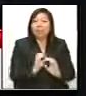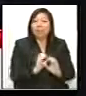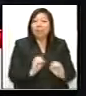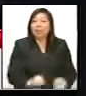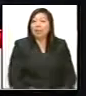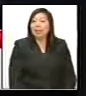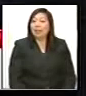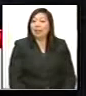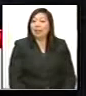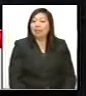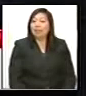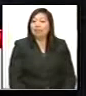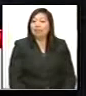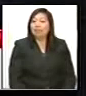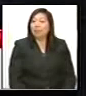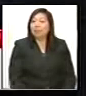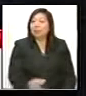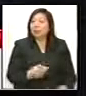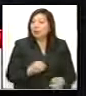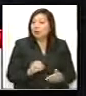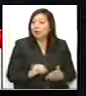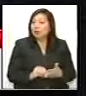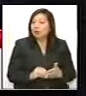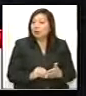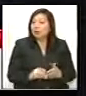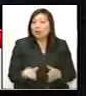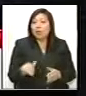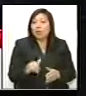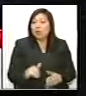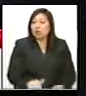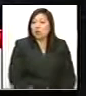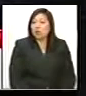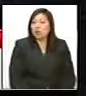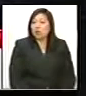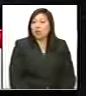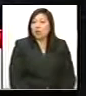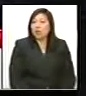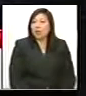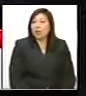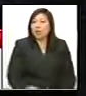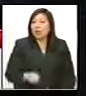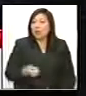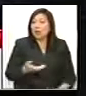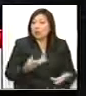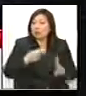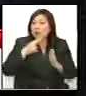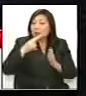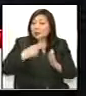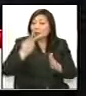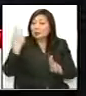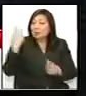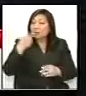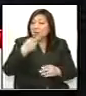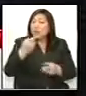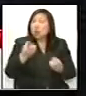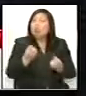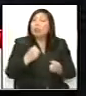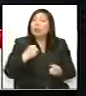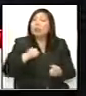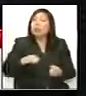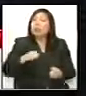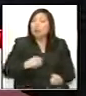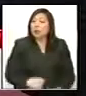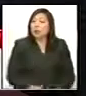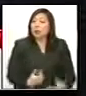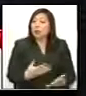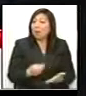pesar de que enviamos recursos, no lo están usando. Y lo mismo está pasando con la canasta. Hemos hecho una revisión la semana pasada de cuántos municipios